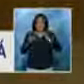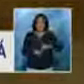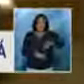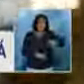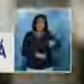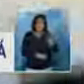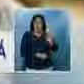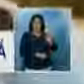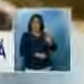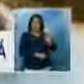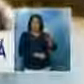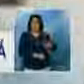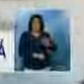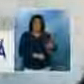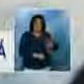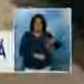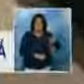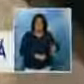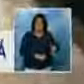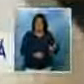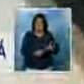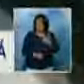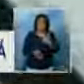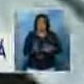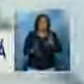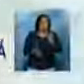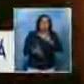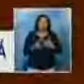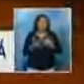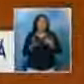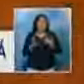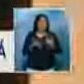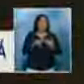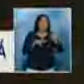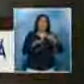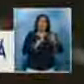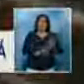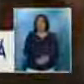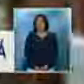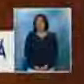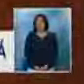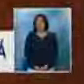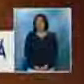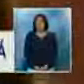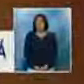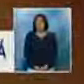Ayala Gutiérrez, uno de los delincuentes armados, buscaba fugar.